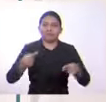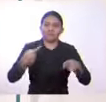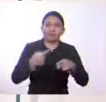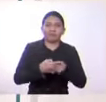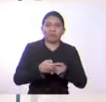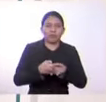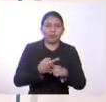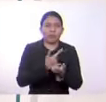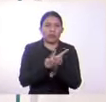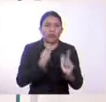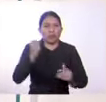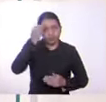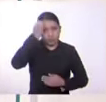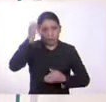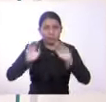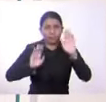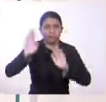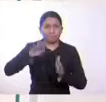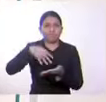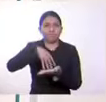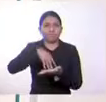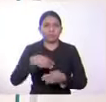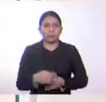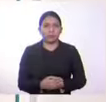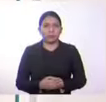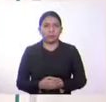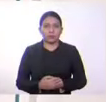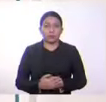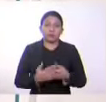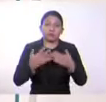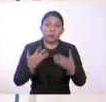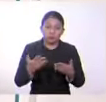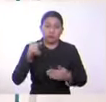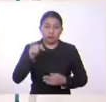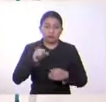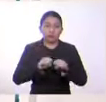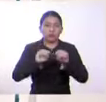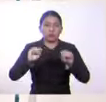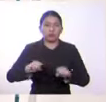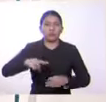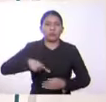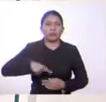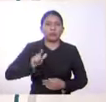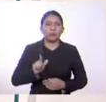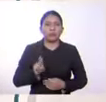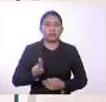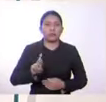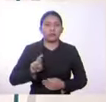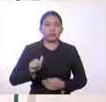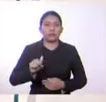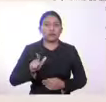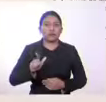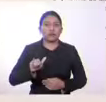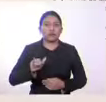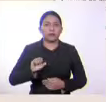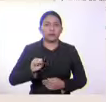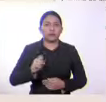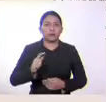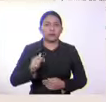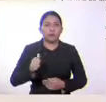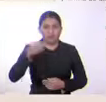asignado según la Carta Magna, nuestro sistema pues es pluralista, es decir, debe constituirse por varios partidos políticos. Ahora